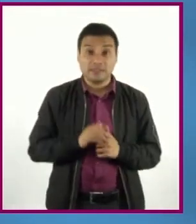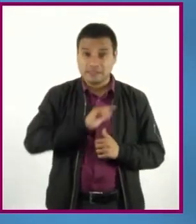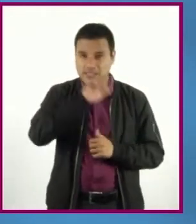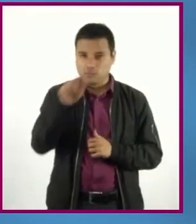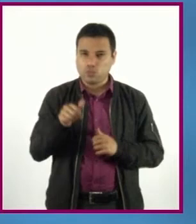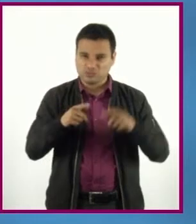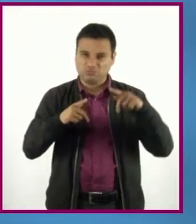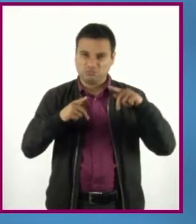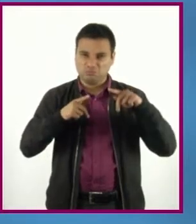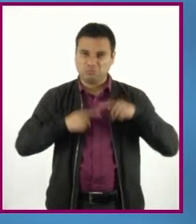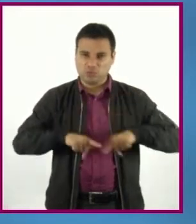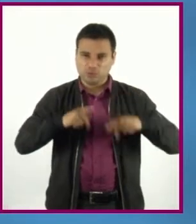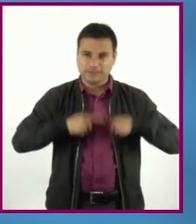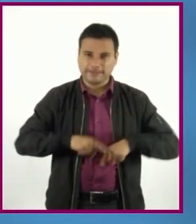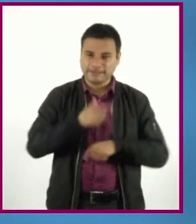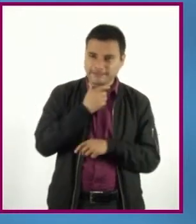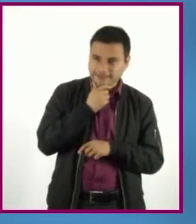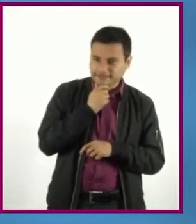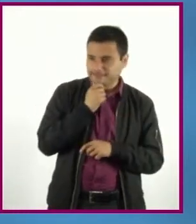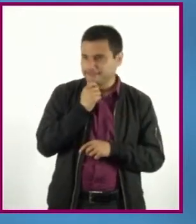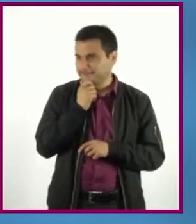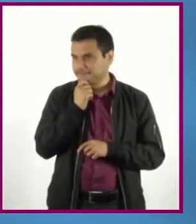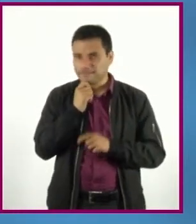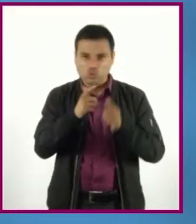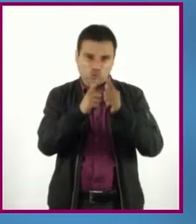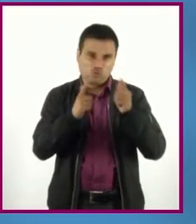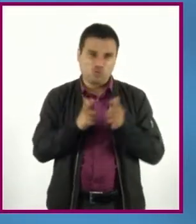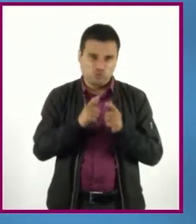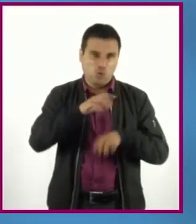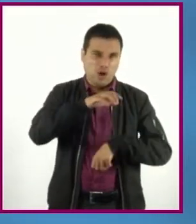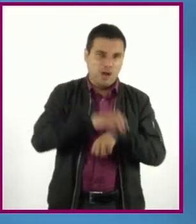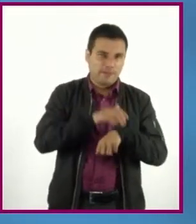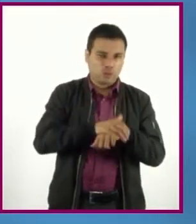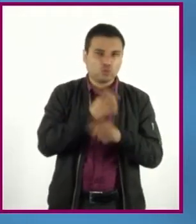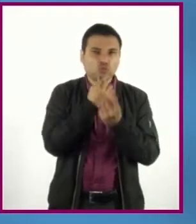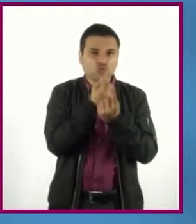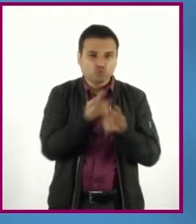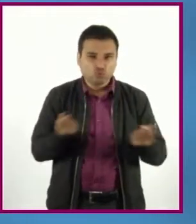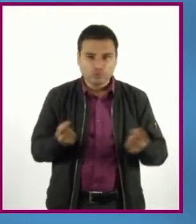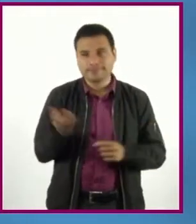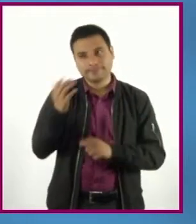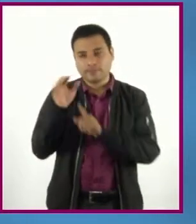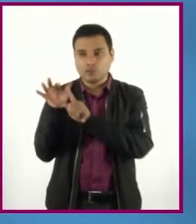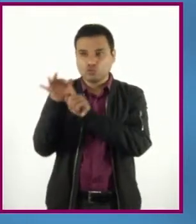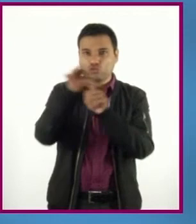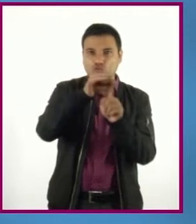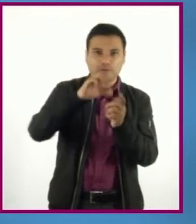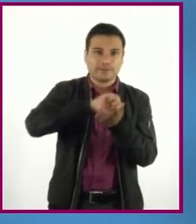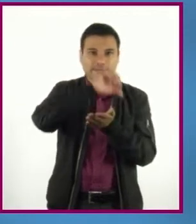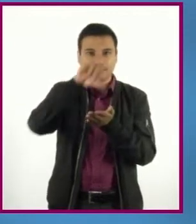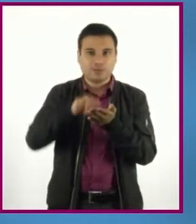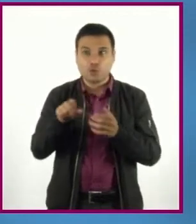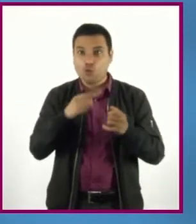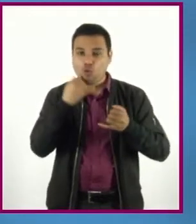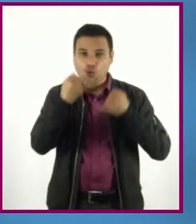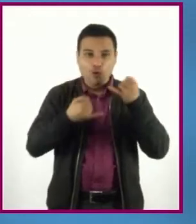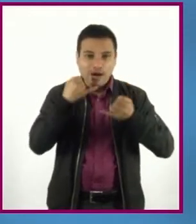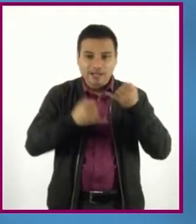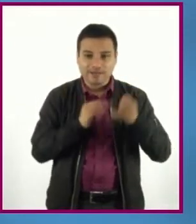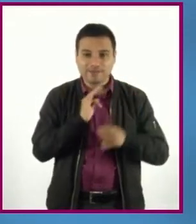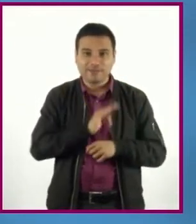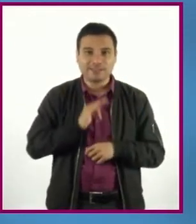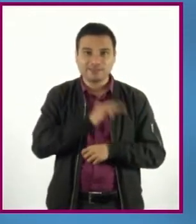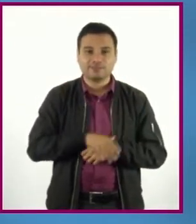voluntarios de uno de nuestros espacios amigos de la infancia la llevaron al centro donde ahora juega y es feliz. Hannah abandonó